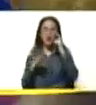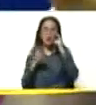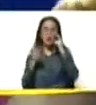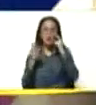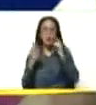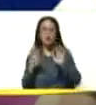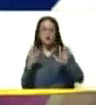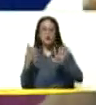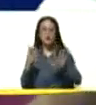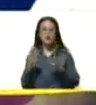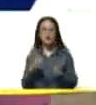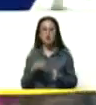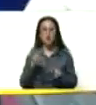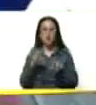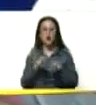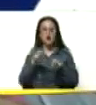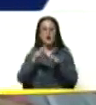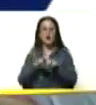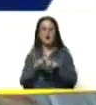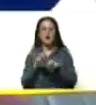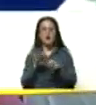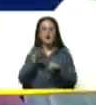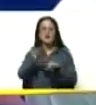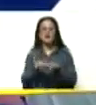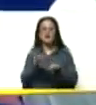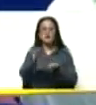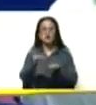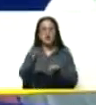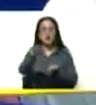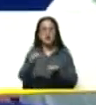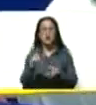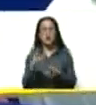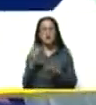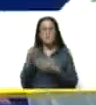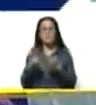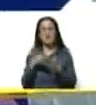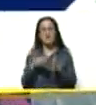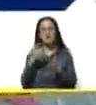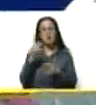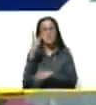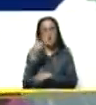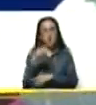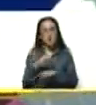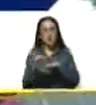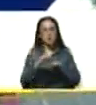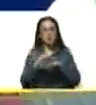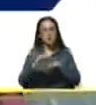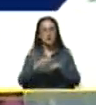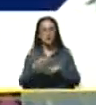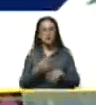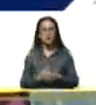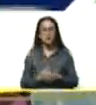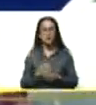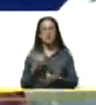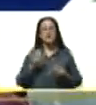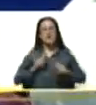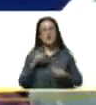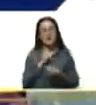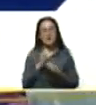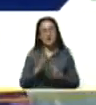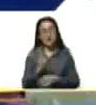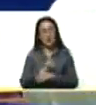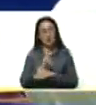metro donde está Metrocable San Agustín, Metrocable Mariche, pero tenemos parroquias, tenemos municipios, pero ahí también viven trabajadores que usan